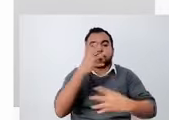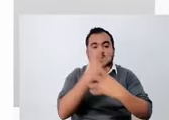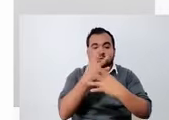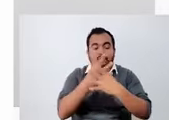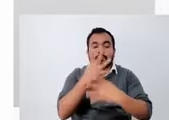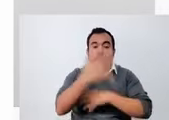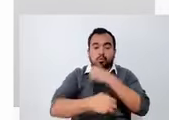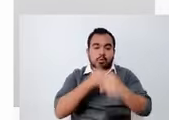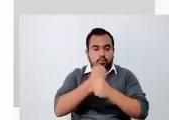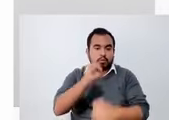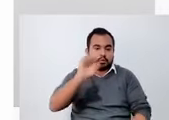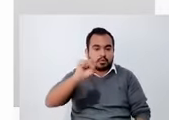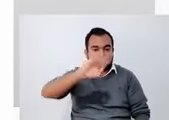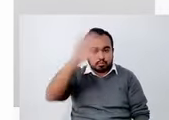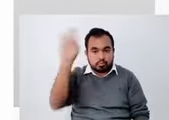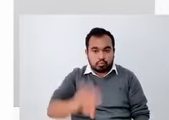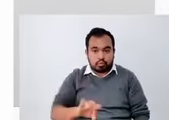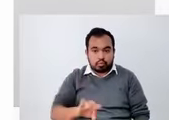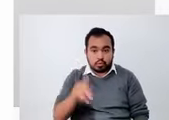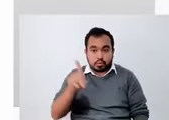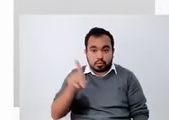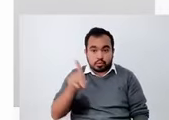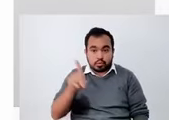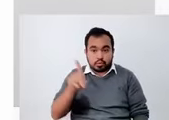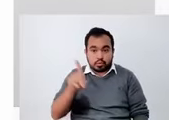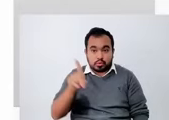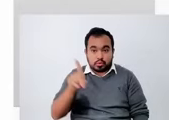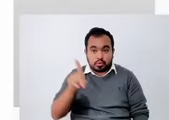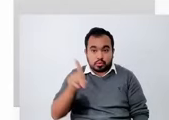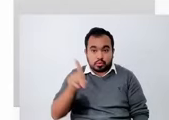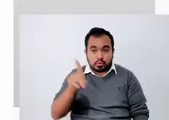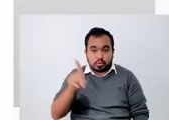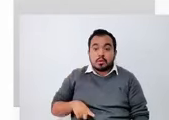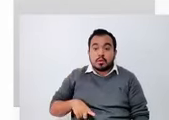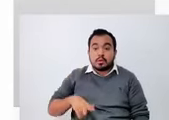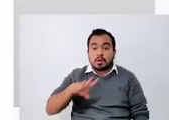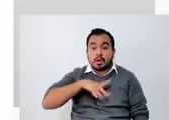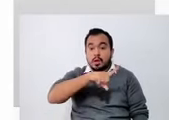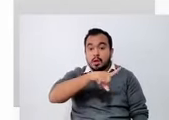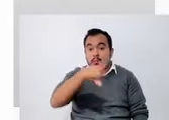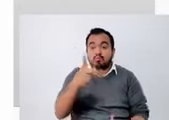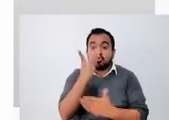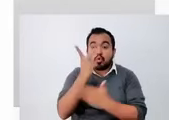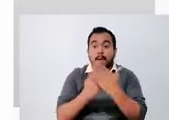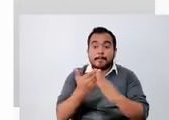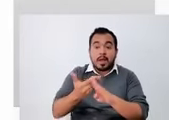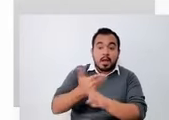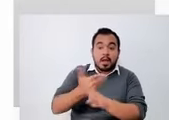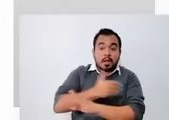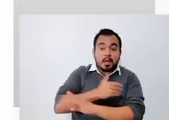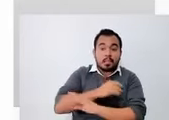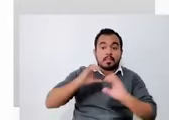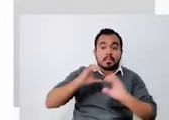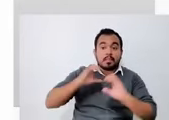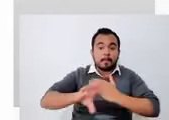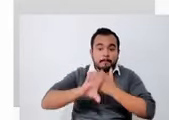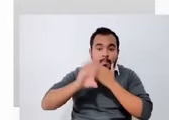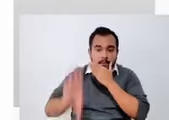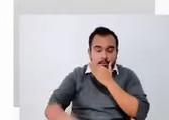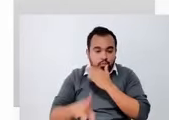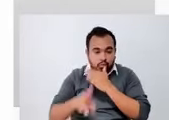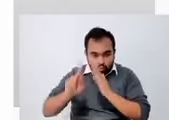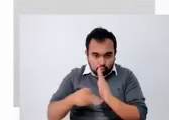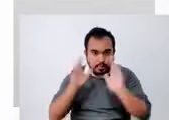60%. En los estados donde hay programas de prevención de la reincidencia, programas de rehabilitación social,